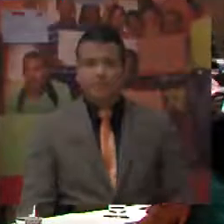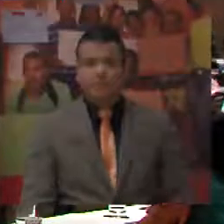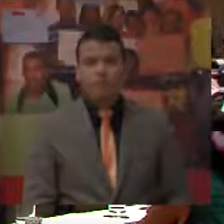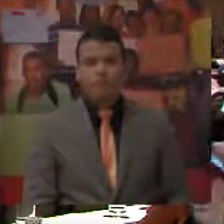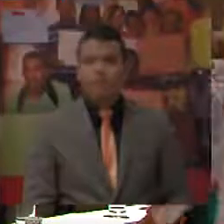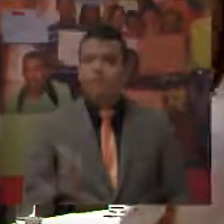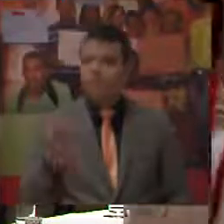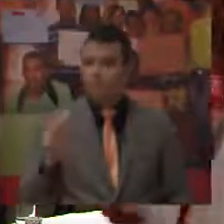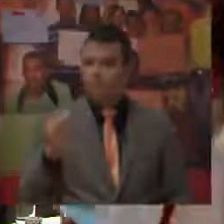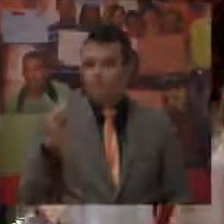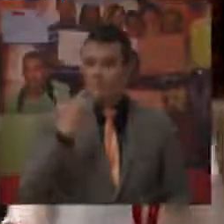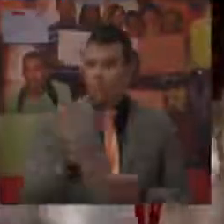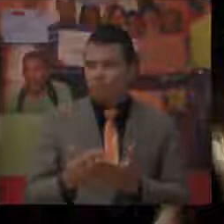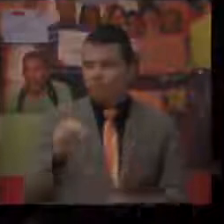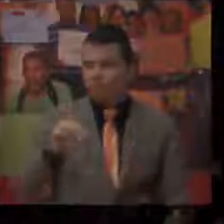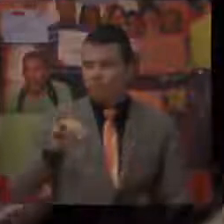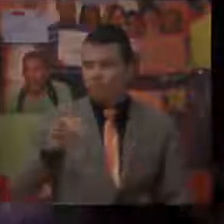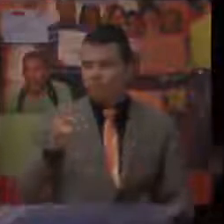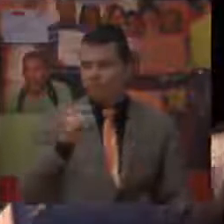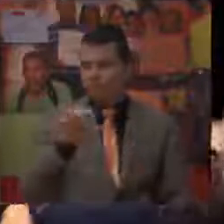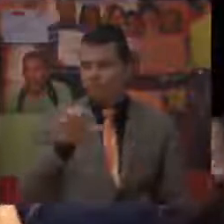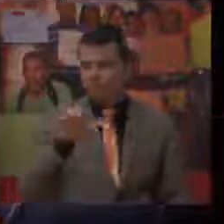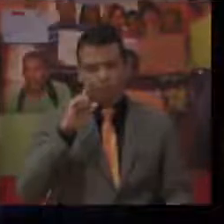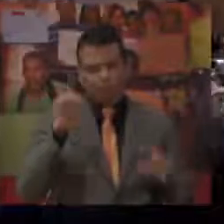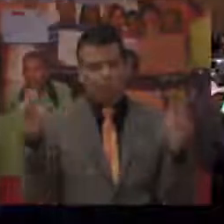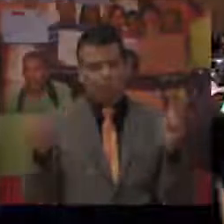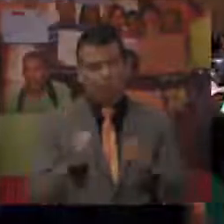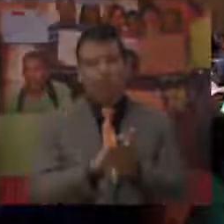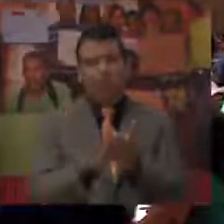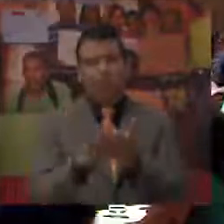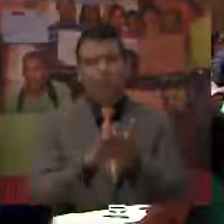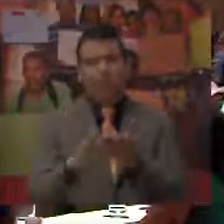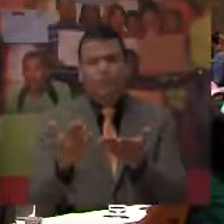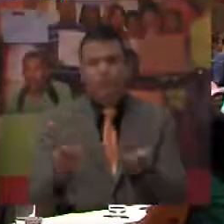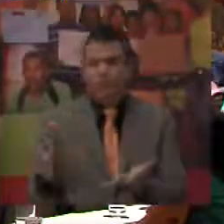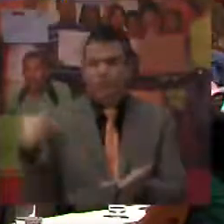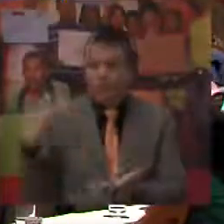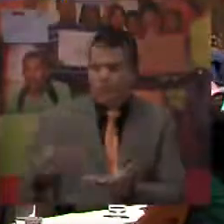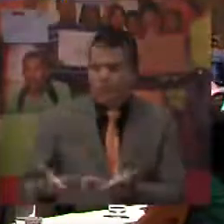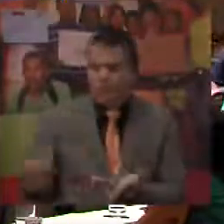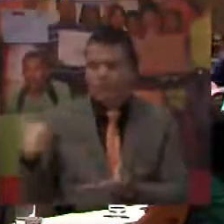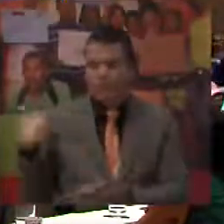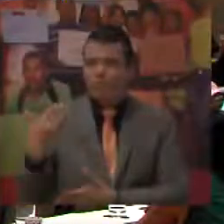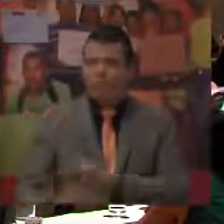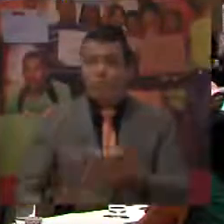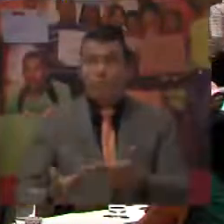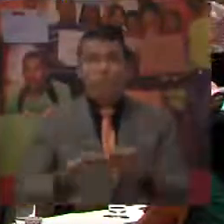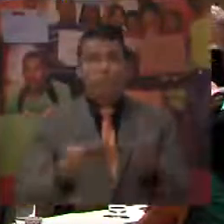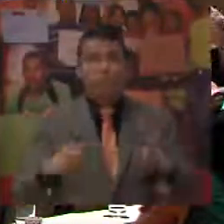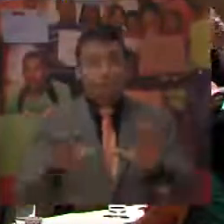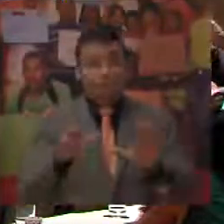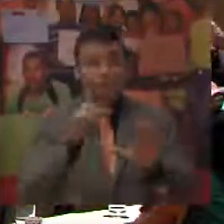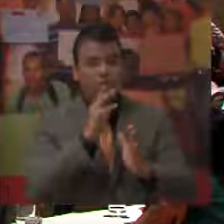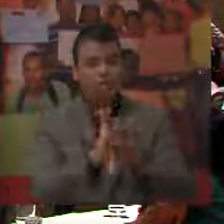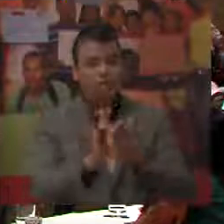Miguel Antonio, muchas gracias por hacernos ese breve relato de su experiencia. Y en este orden, doctor Peñafor, es evidente que